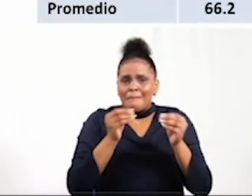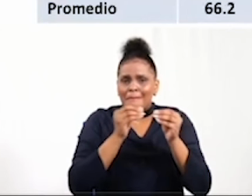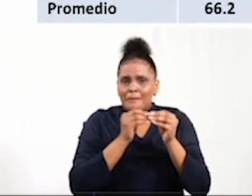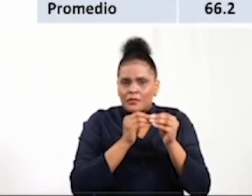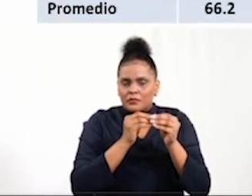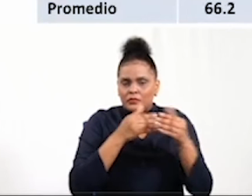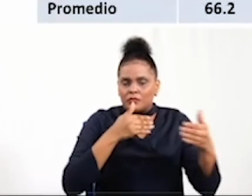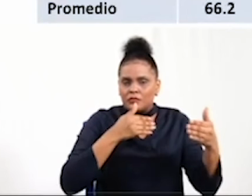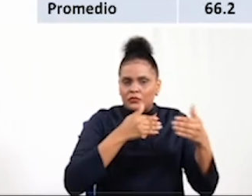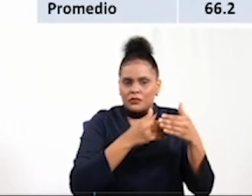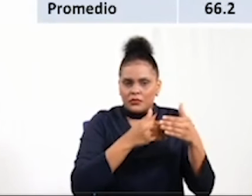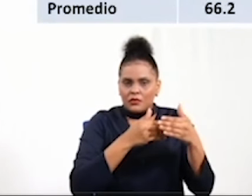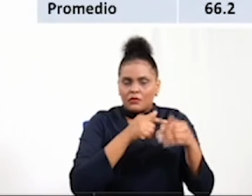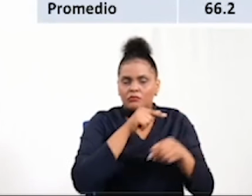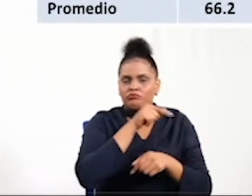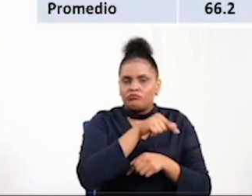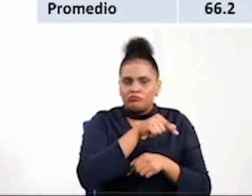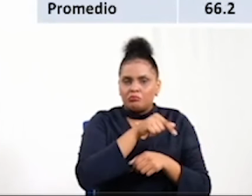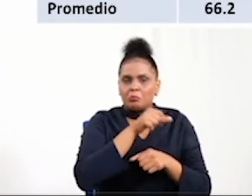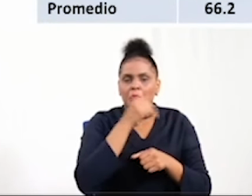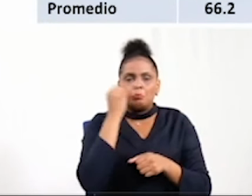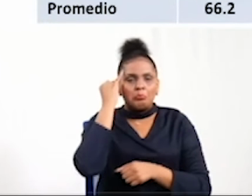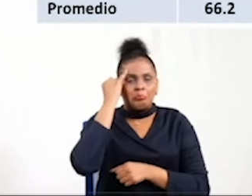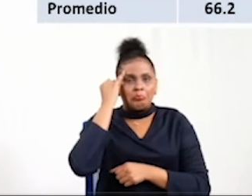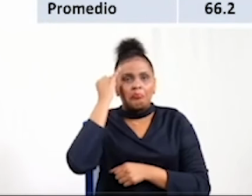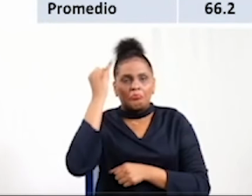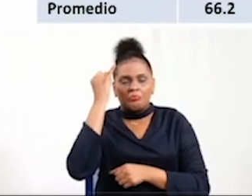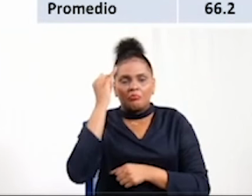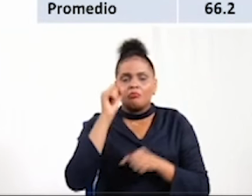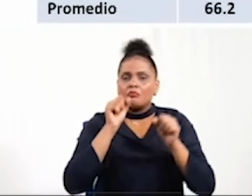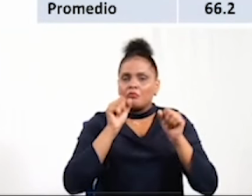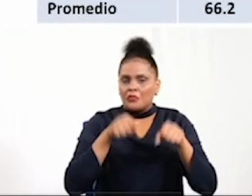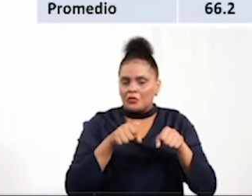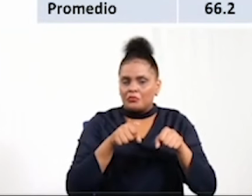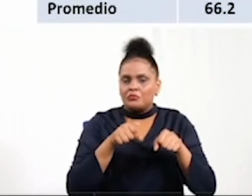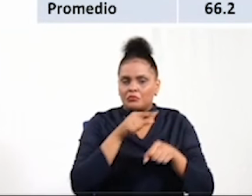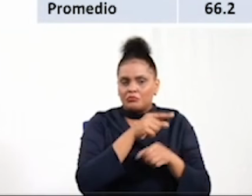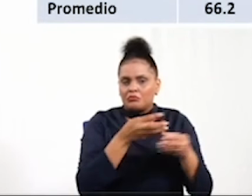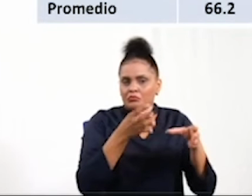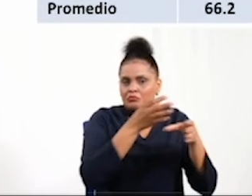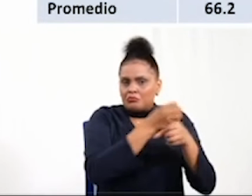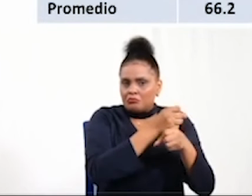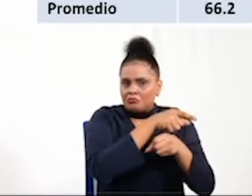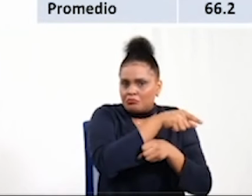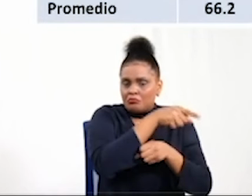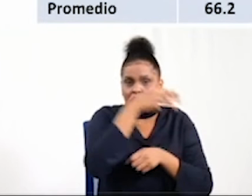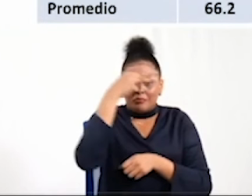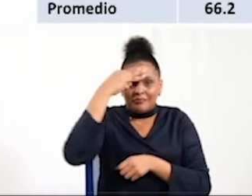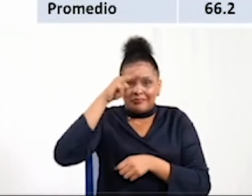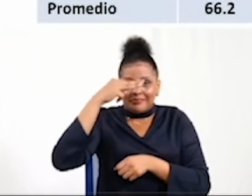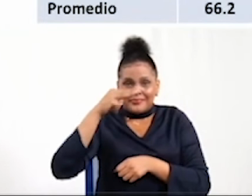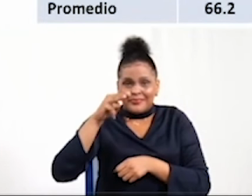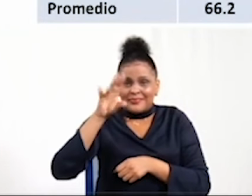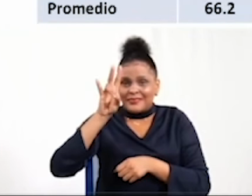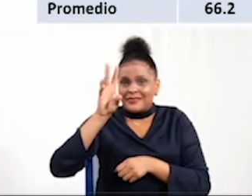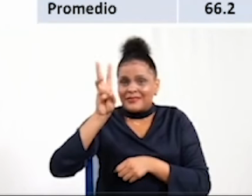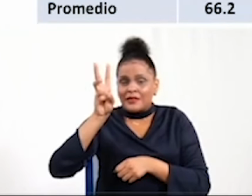cerca de ese escenario ideal sanitario con un puntaje en el caso de méxico de